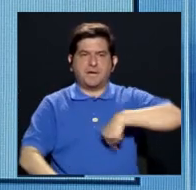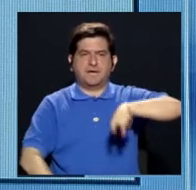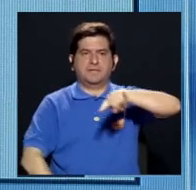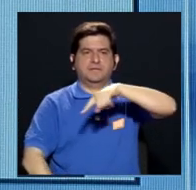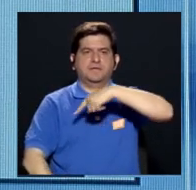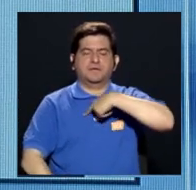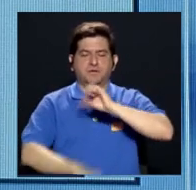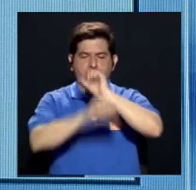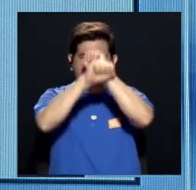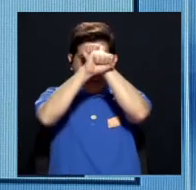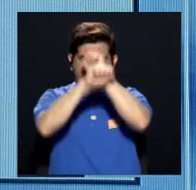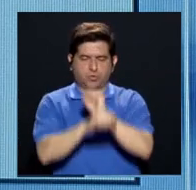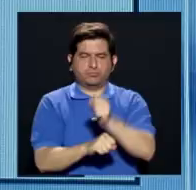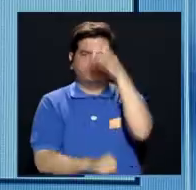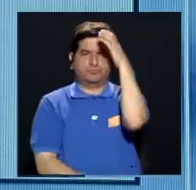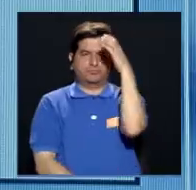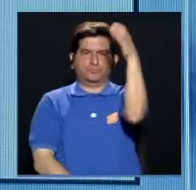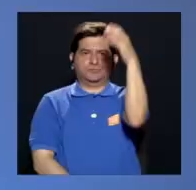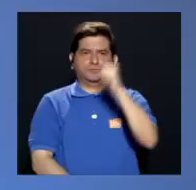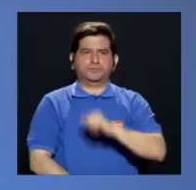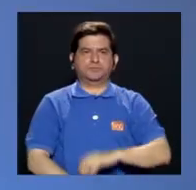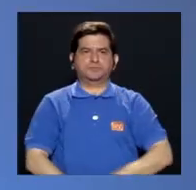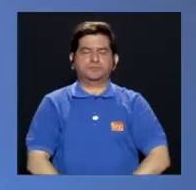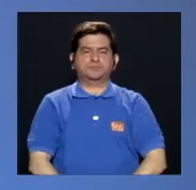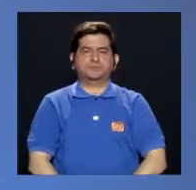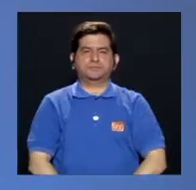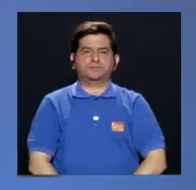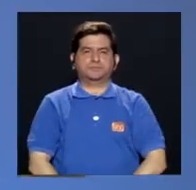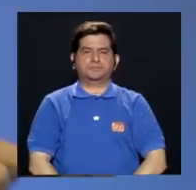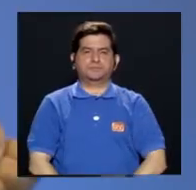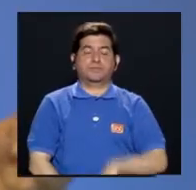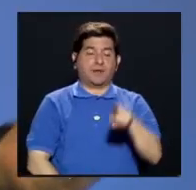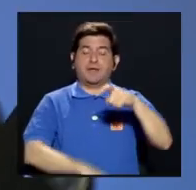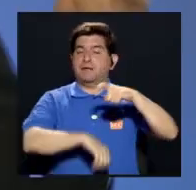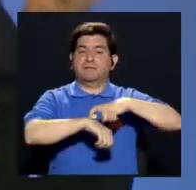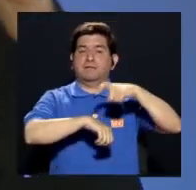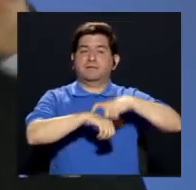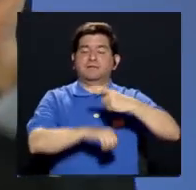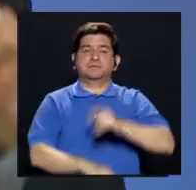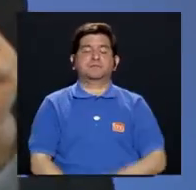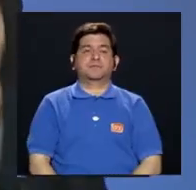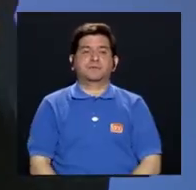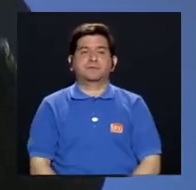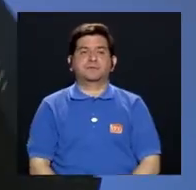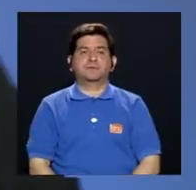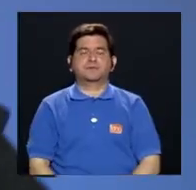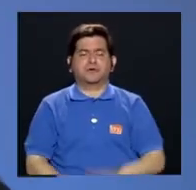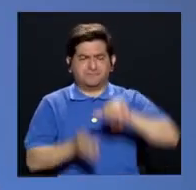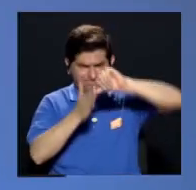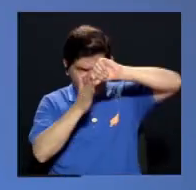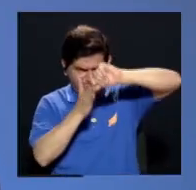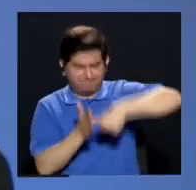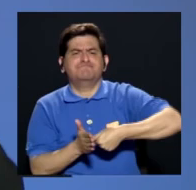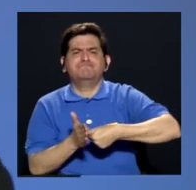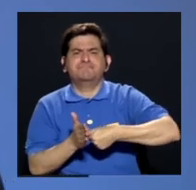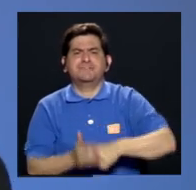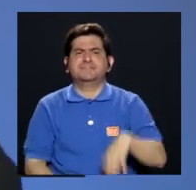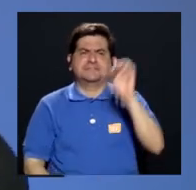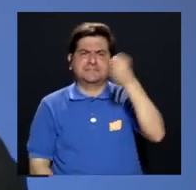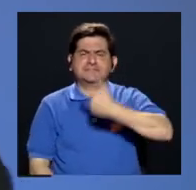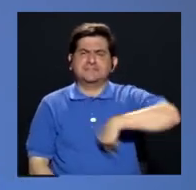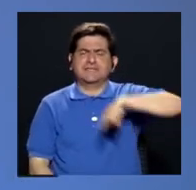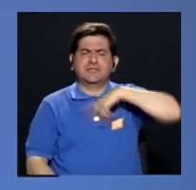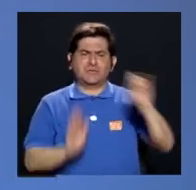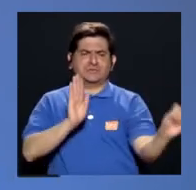nuestras tradiciones culturales. Y al hacerlo así, no solo reafirmamos